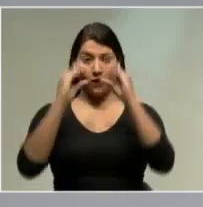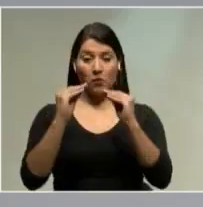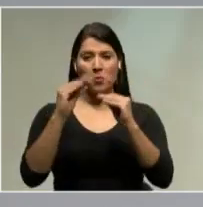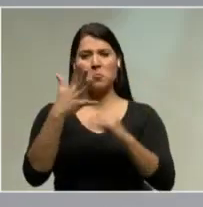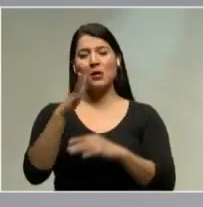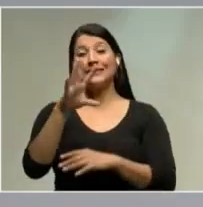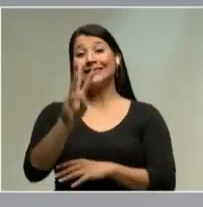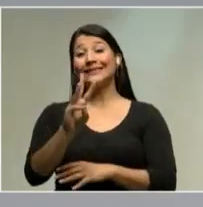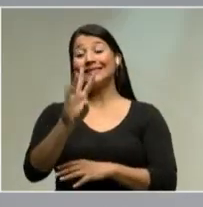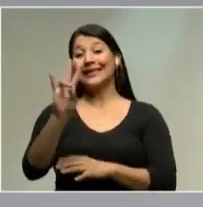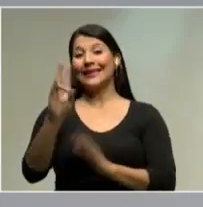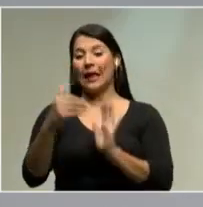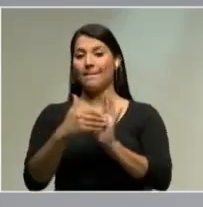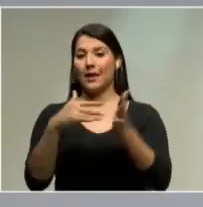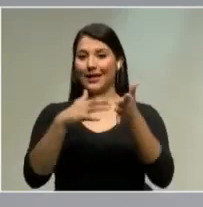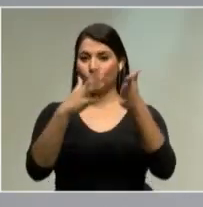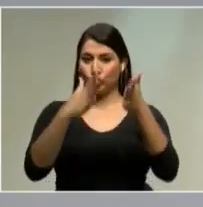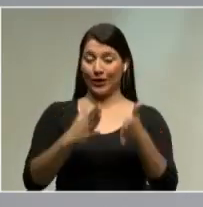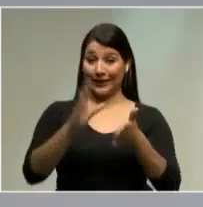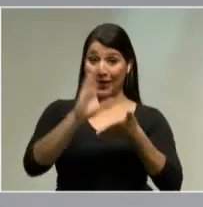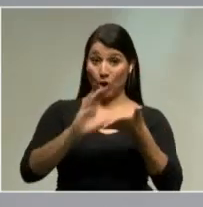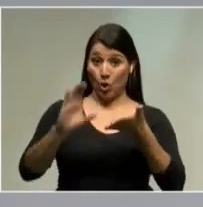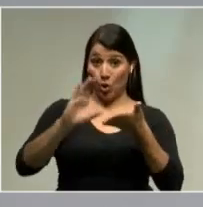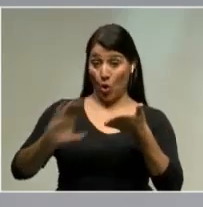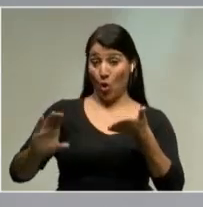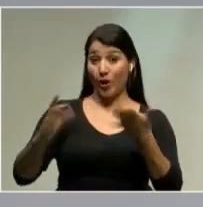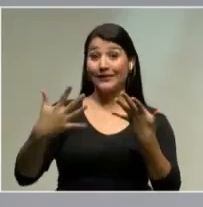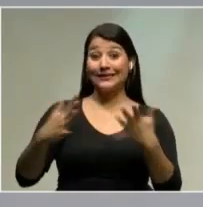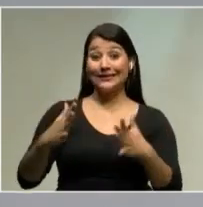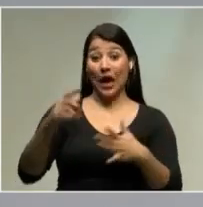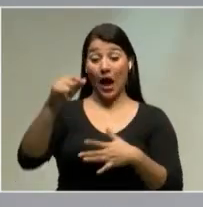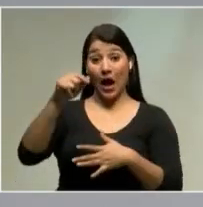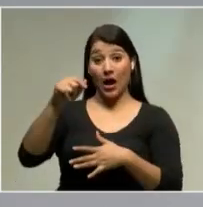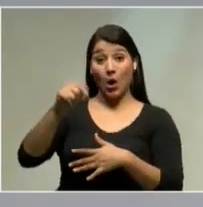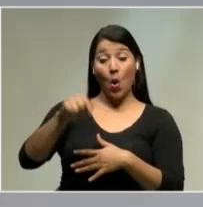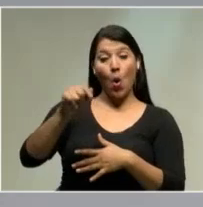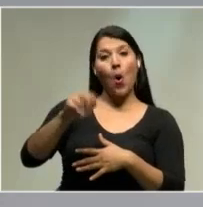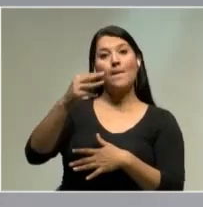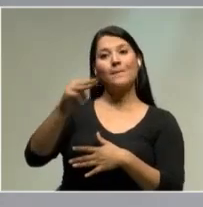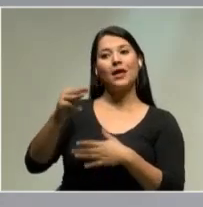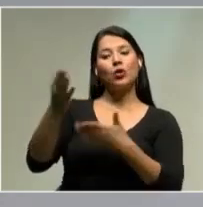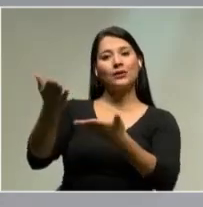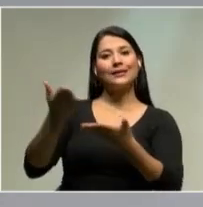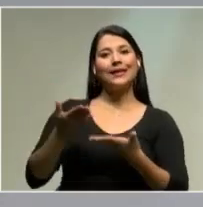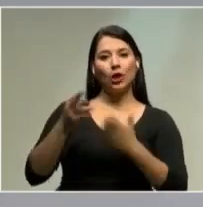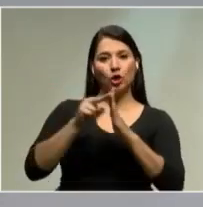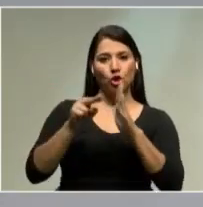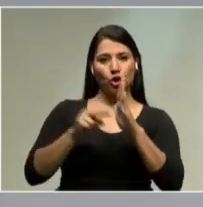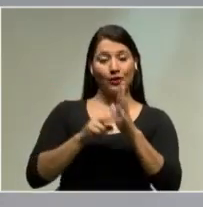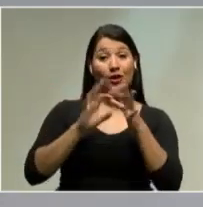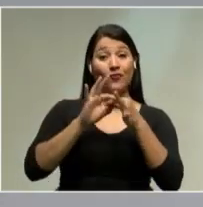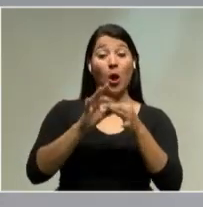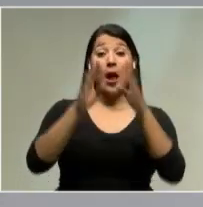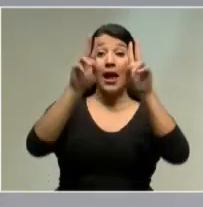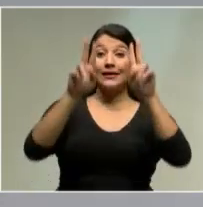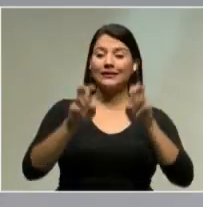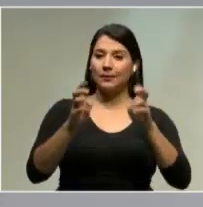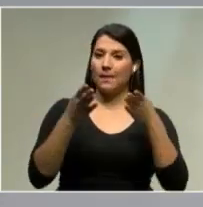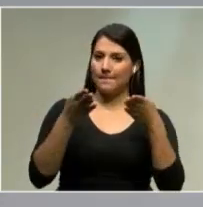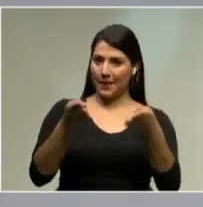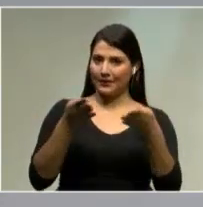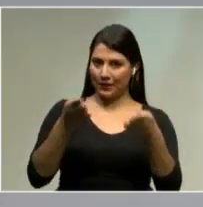de 67,000 estudiantes de secundaria recibieron este miércoles los resultados de los exámenes de